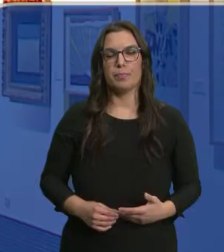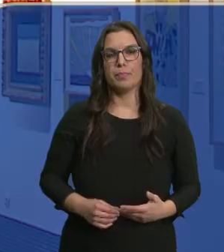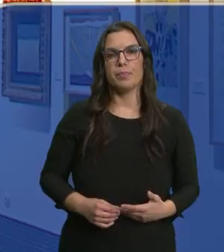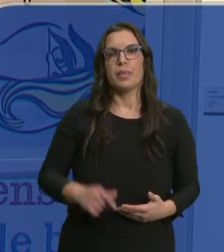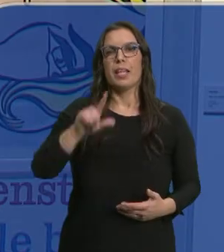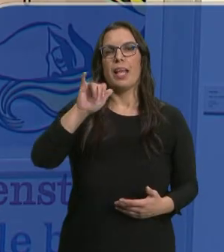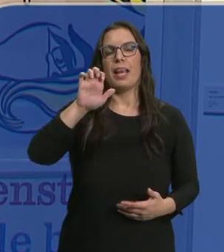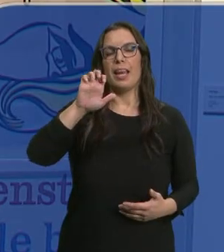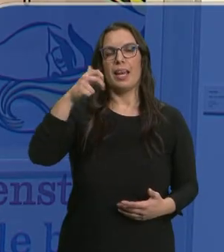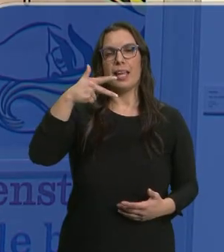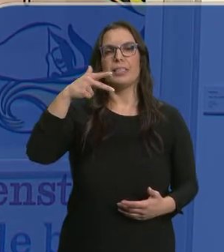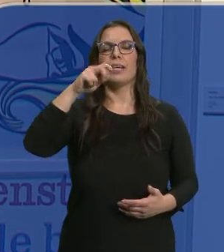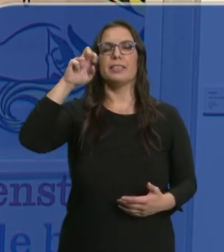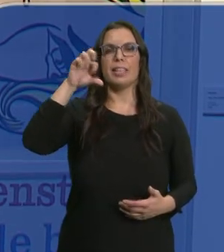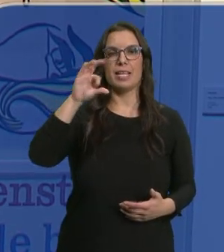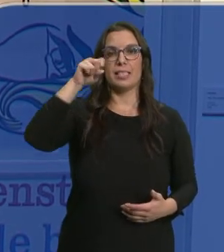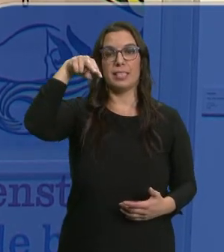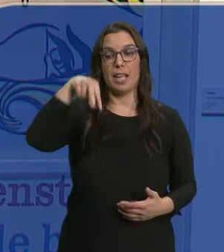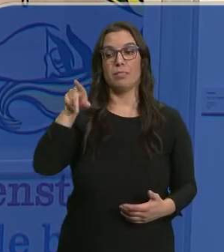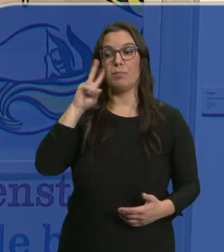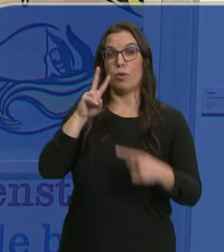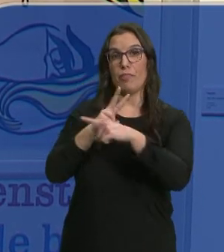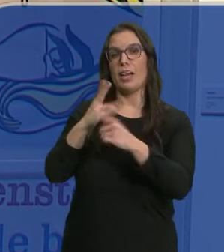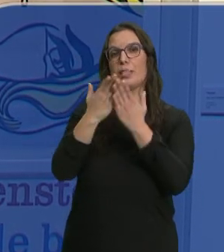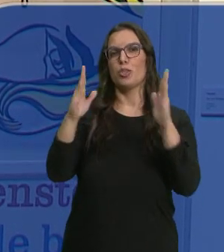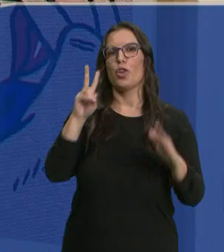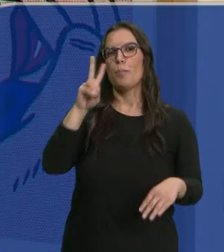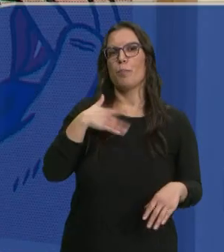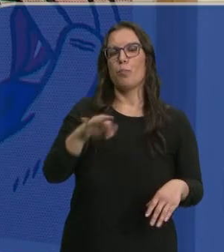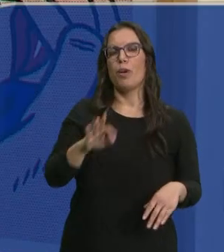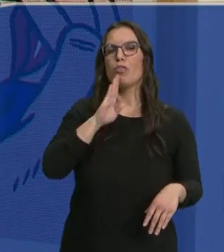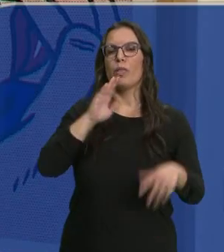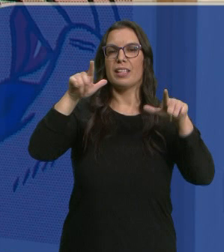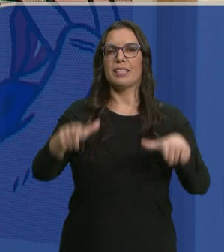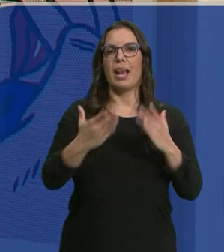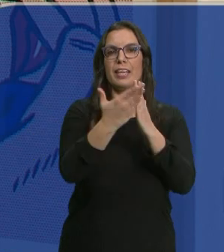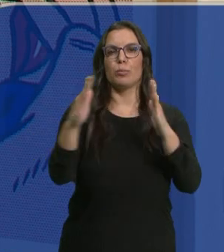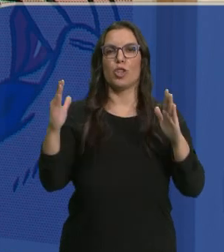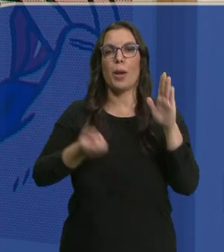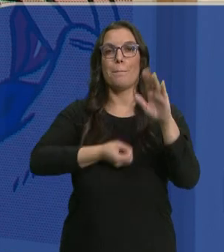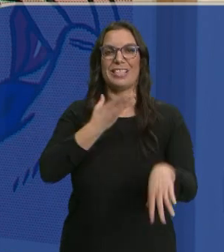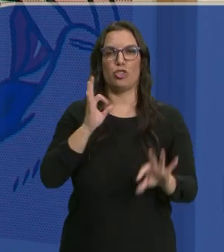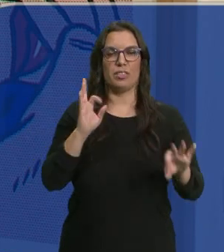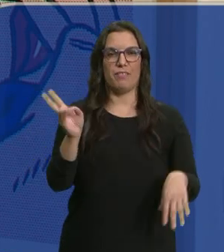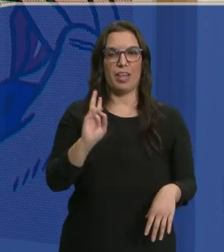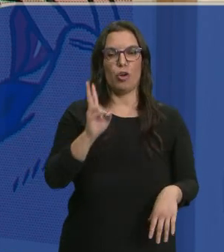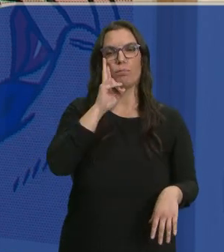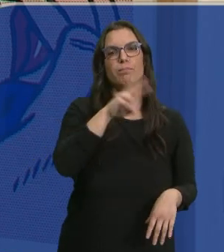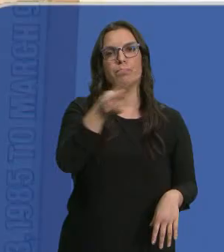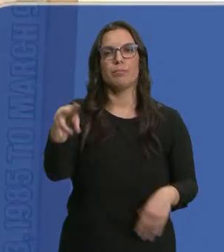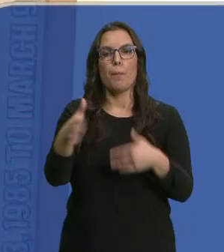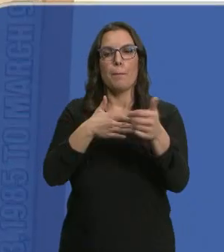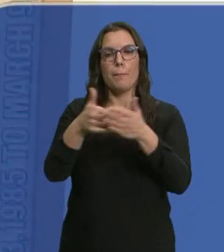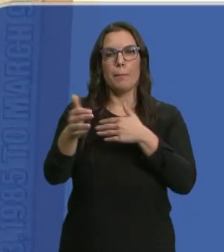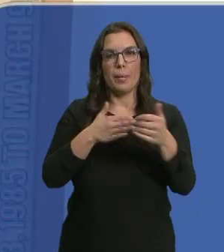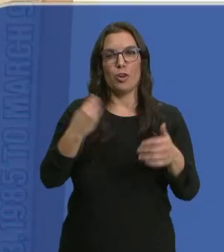Roy Lichtenstein, la Sinfonía Pop, es la exposición que ya puede visitarse en la Sala de Exposiciones de la Pasión en Valladolid. Es un recorrido por la